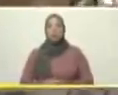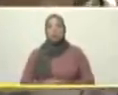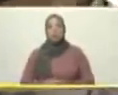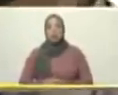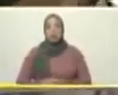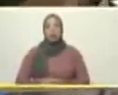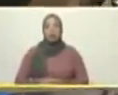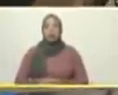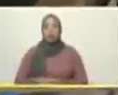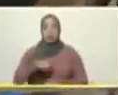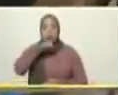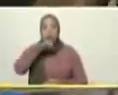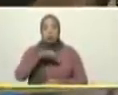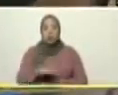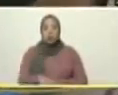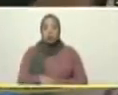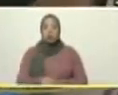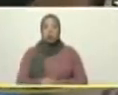conocida en nuestra historia